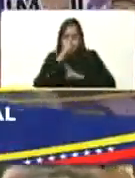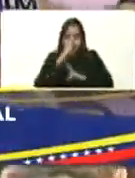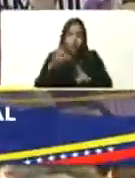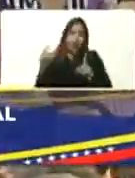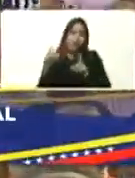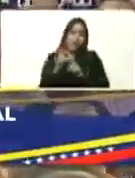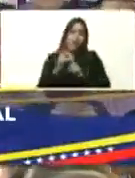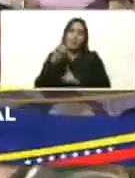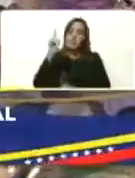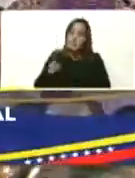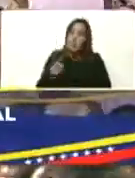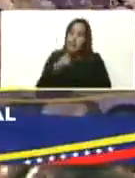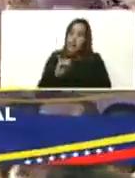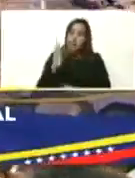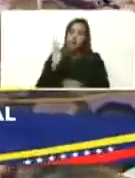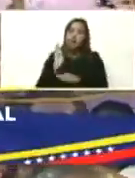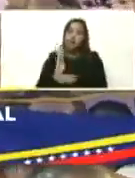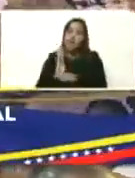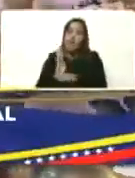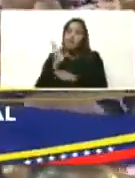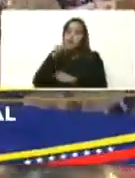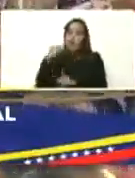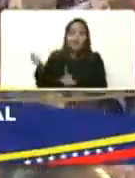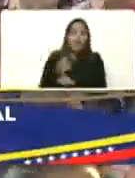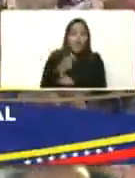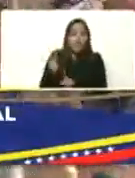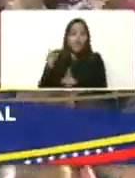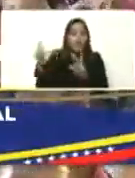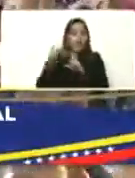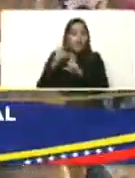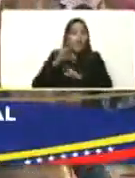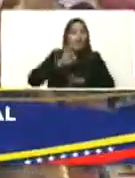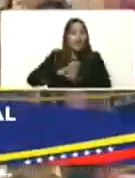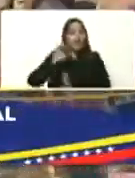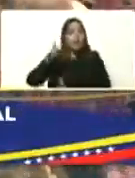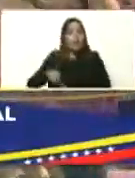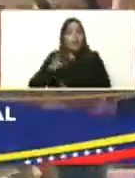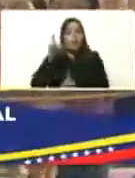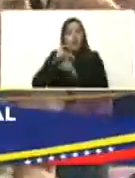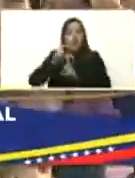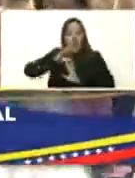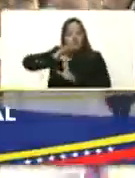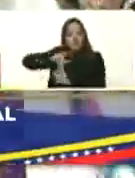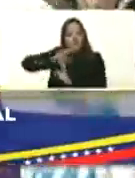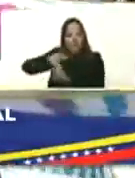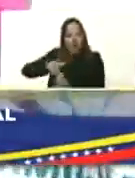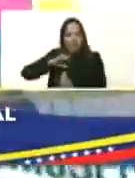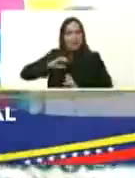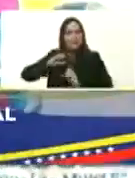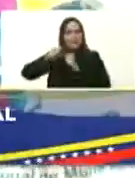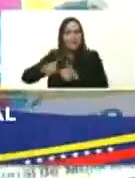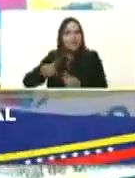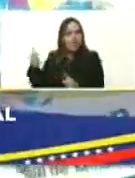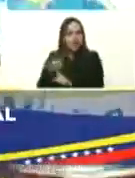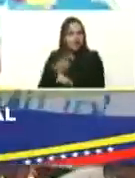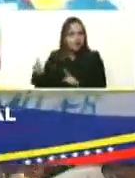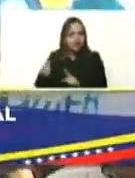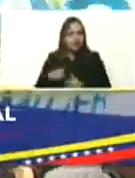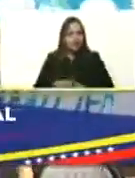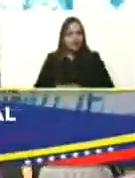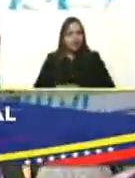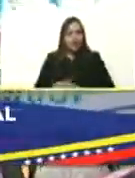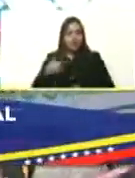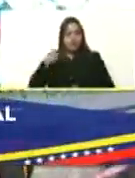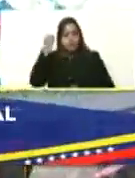palabras también sean no de violencia, porque en las palabras también se genera la génesis de la violencia. Así que yo creo,